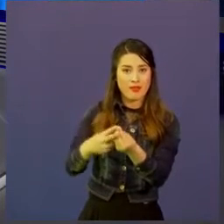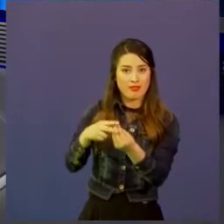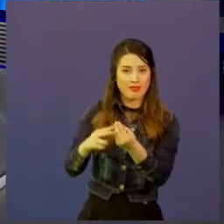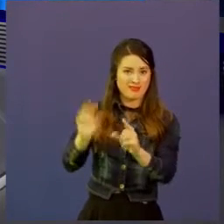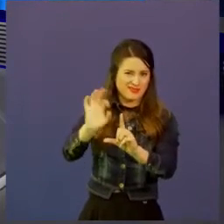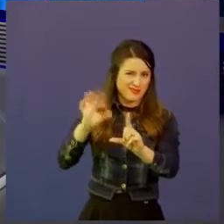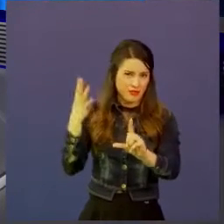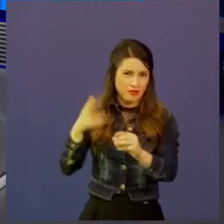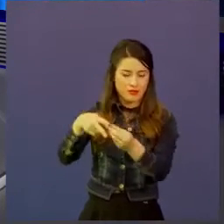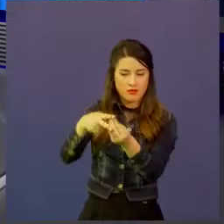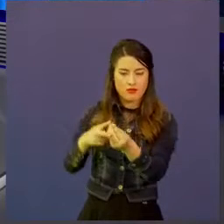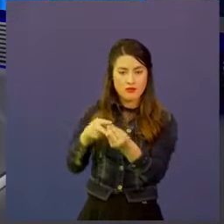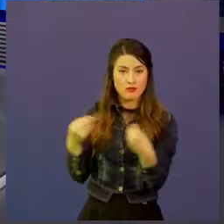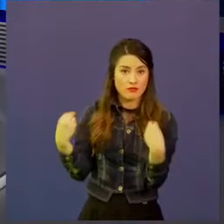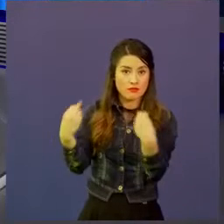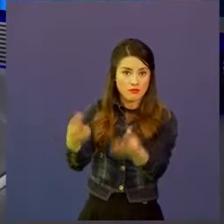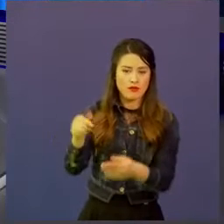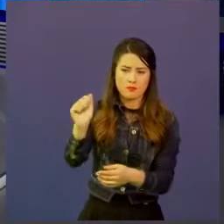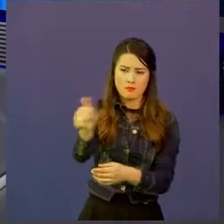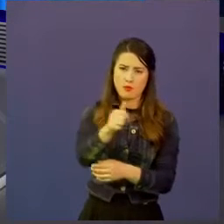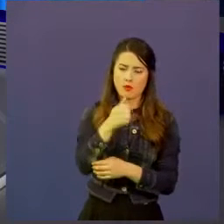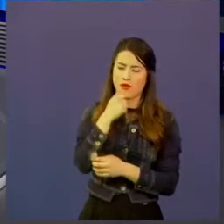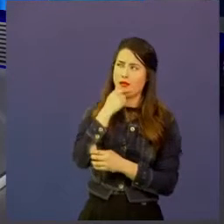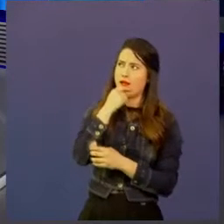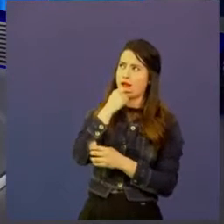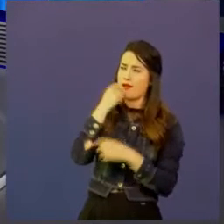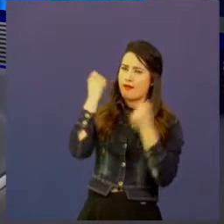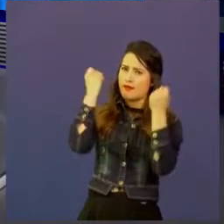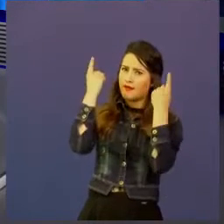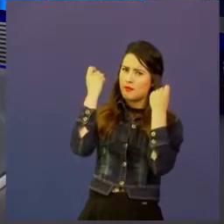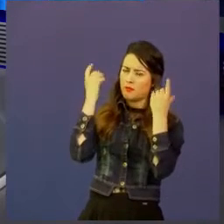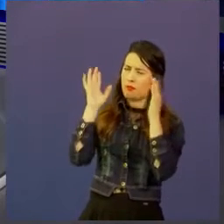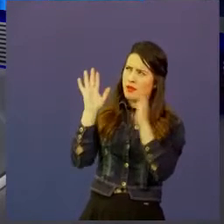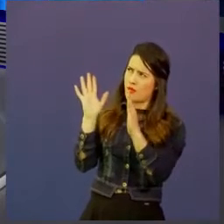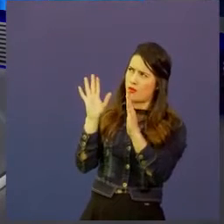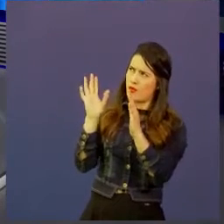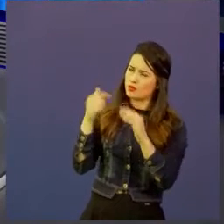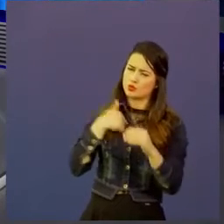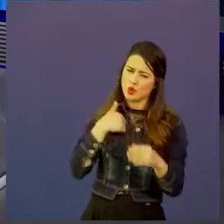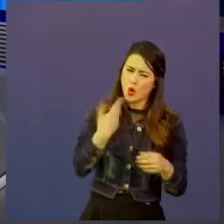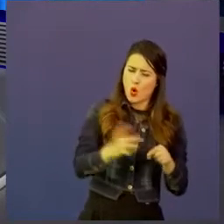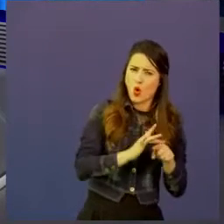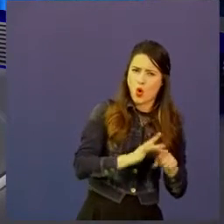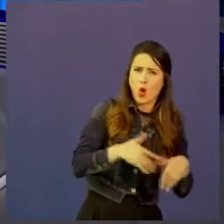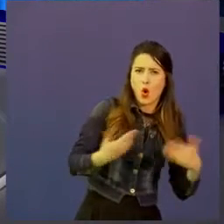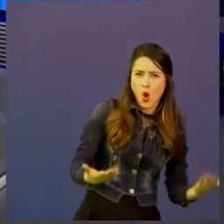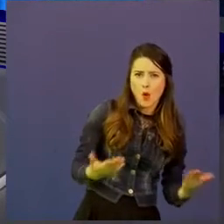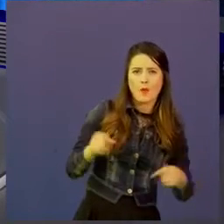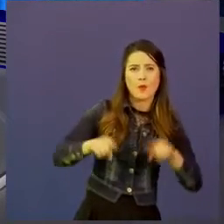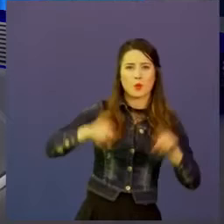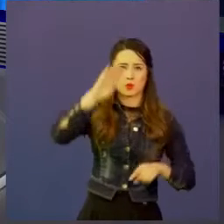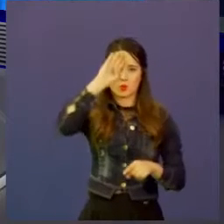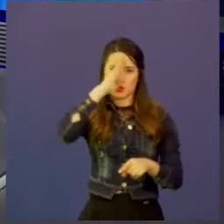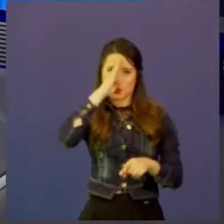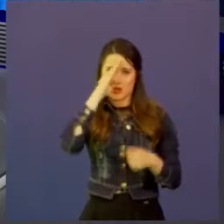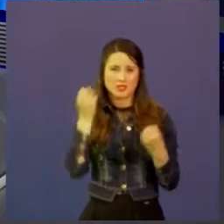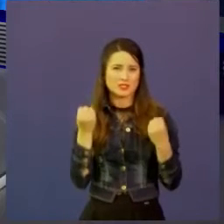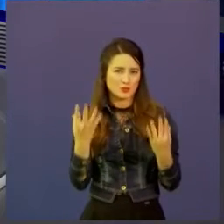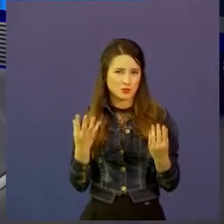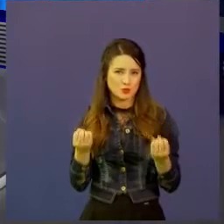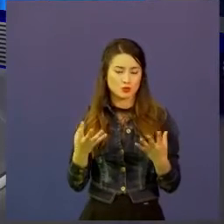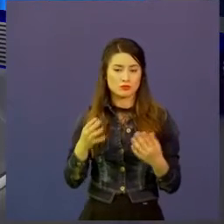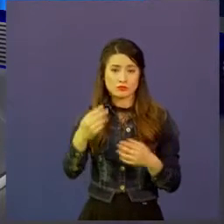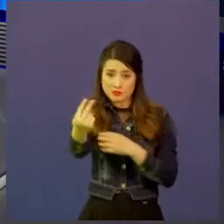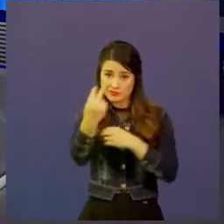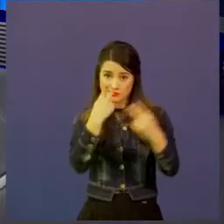en general, sobre todo en la manera como deben implementar esto. Estoy segura que maestros que nos están viendo por todo el